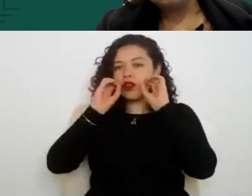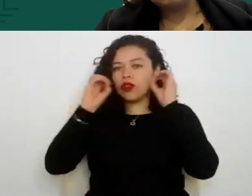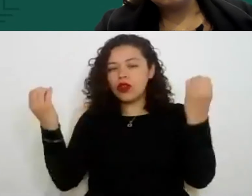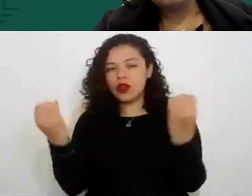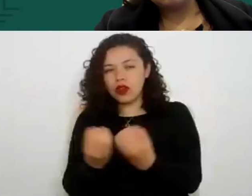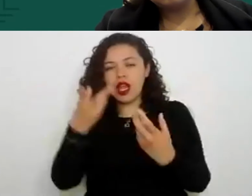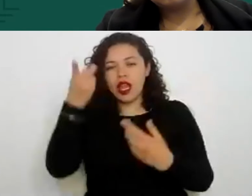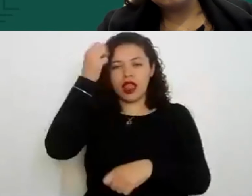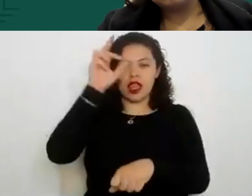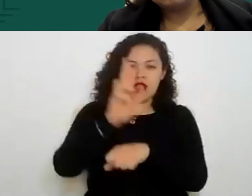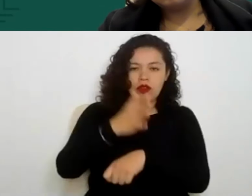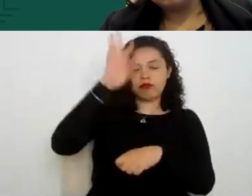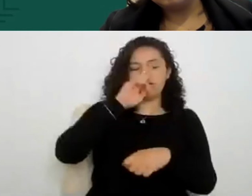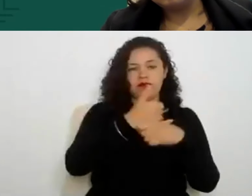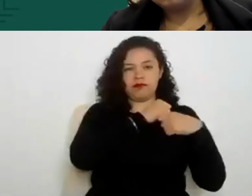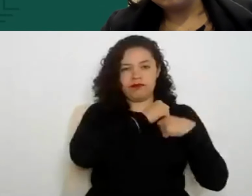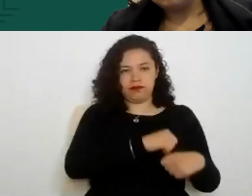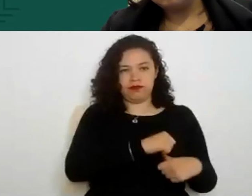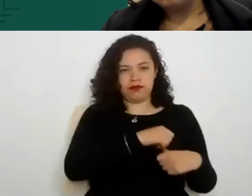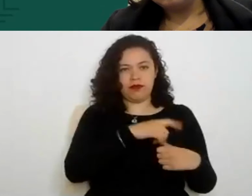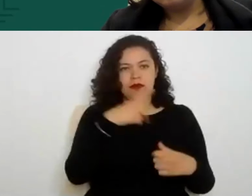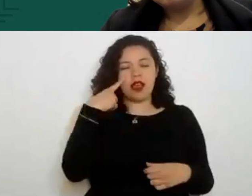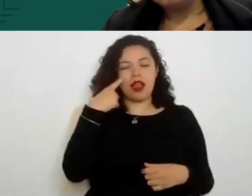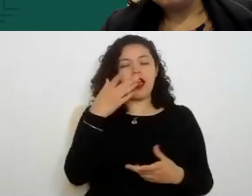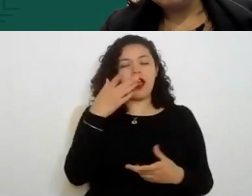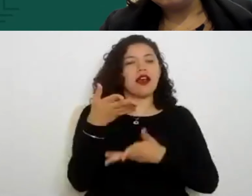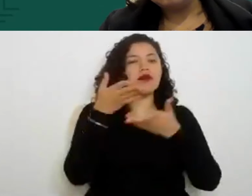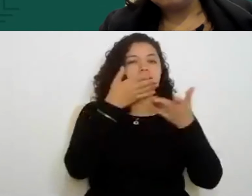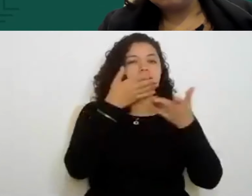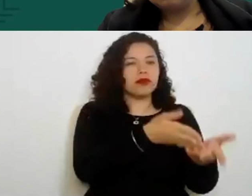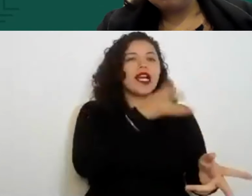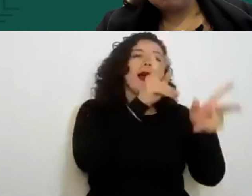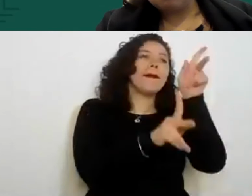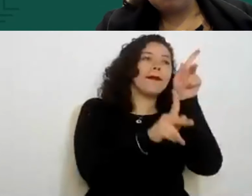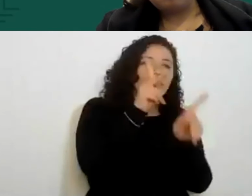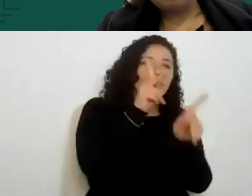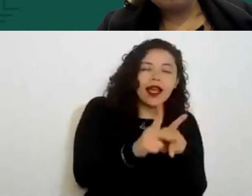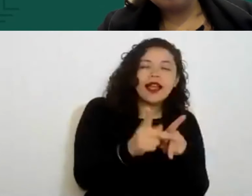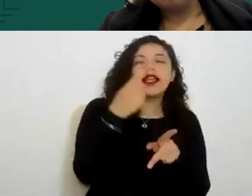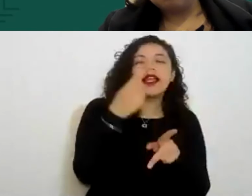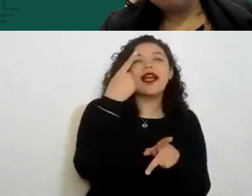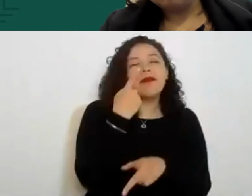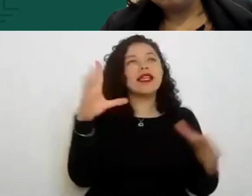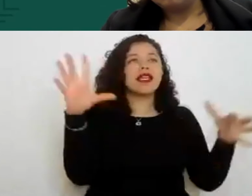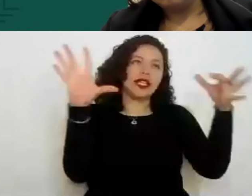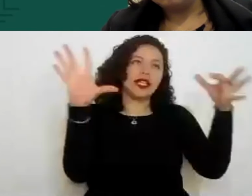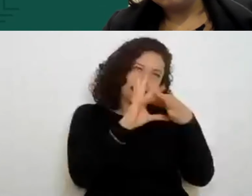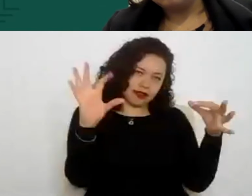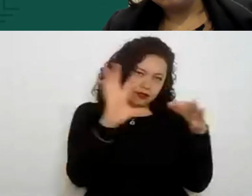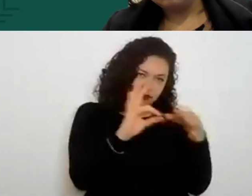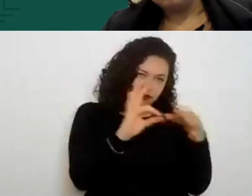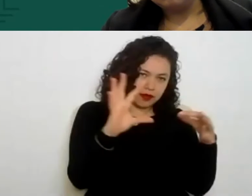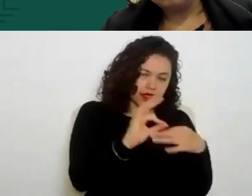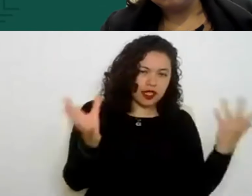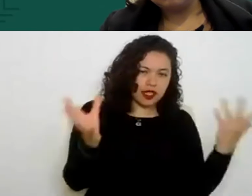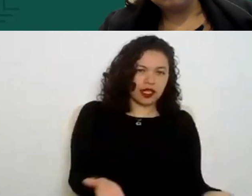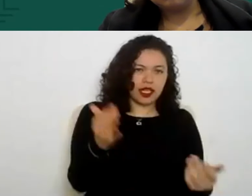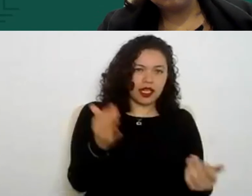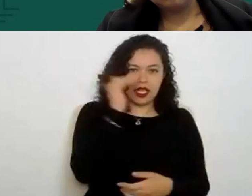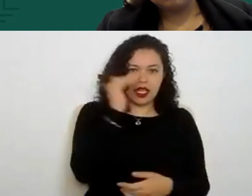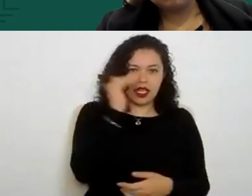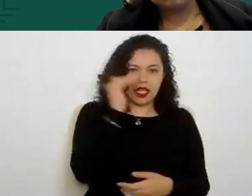una plática o hacer un reportaje, te lo juro que van a dar gratis. O sea, eso sí te lo garantizo. Muchos están ávidos de